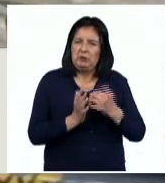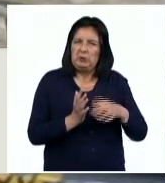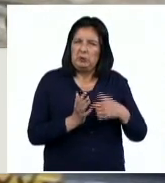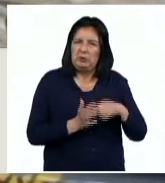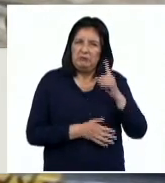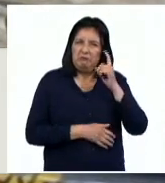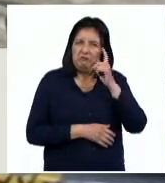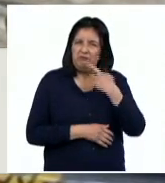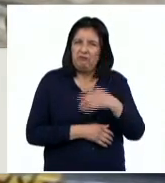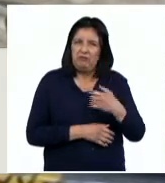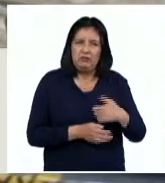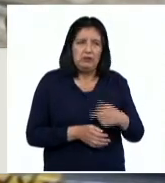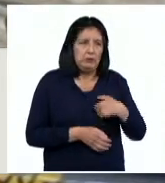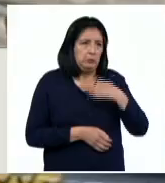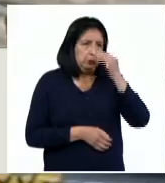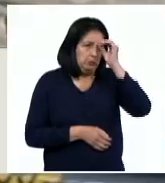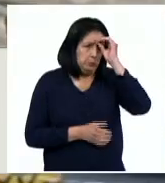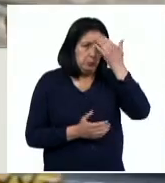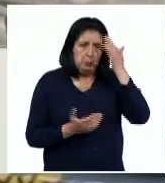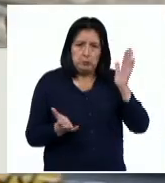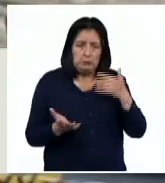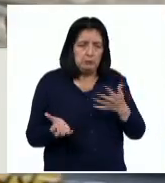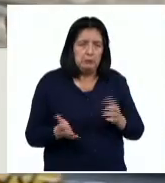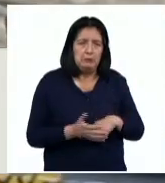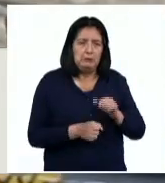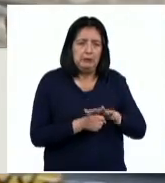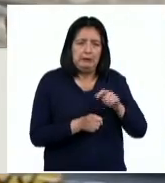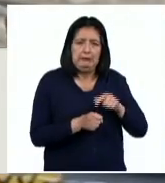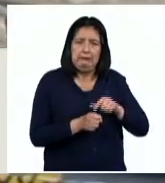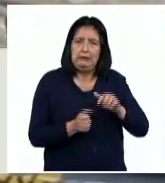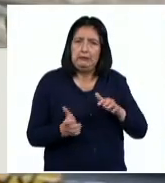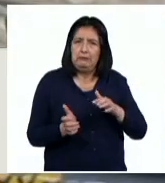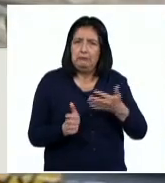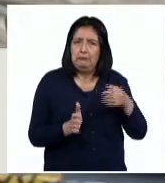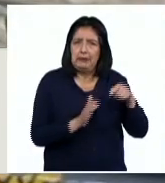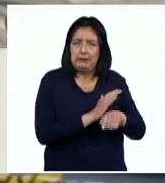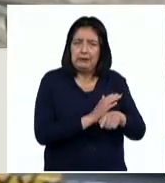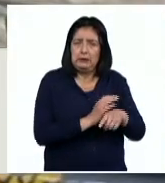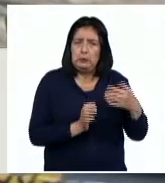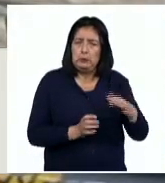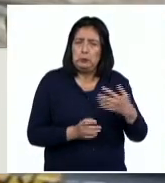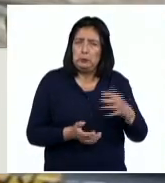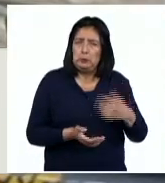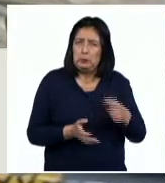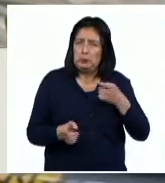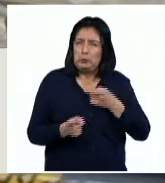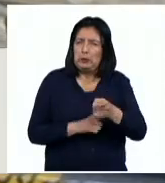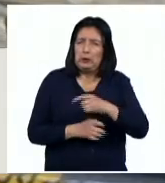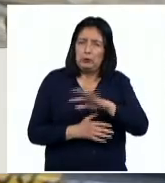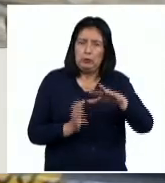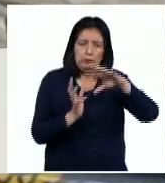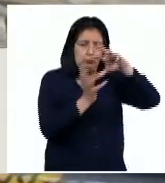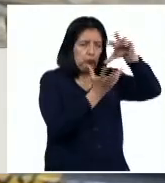complejo, desconocido y letal que estaba atacando a todo el